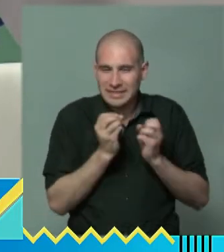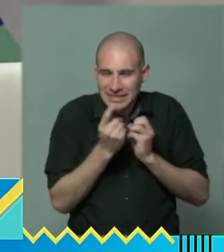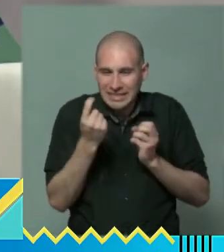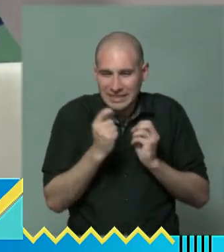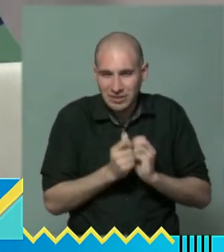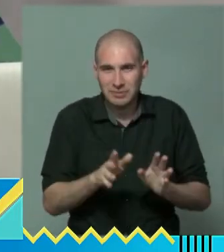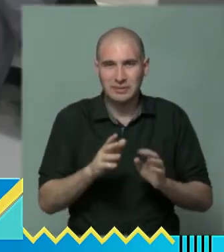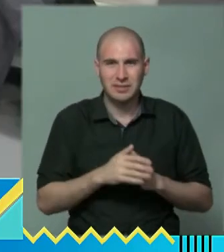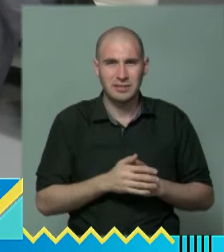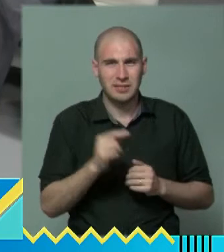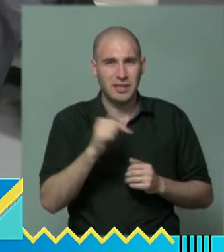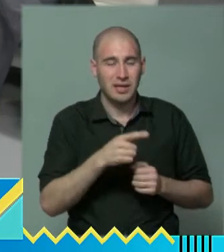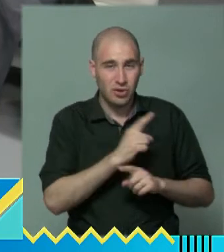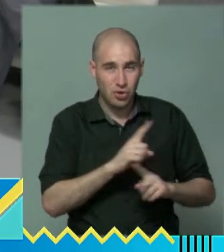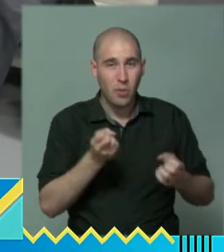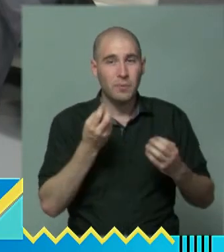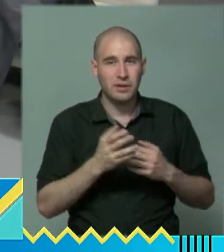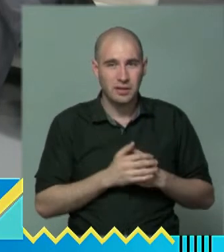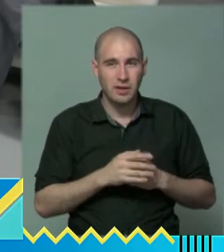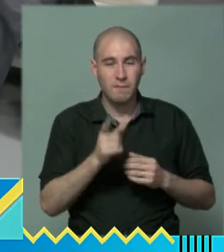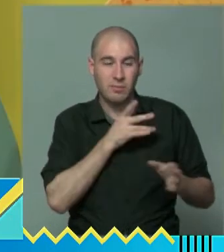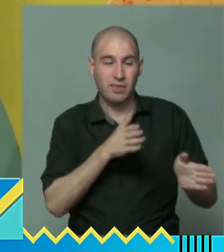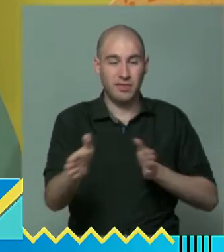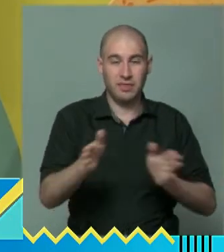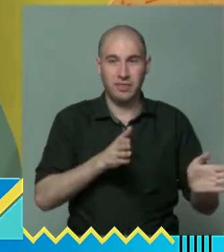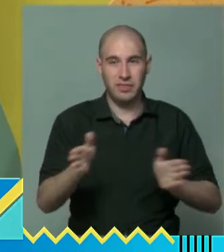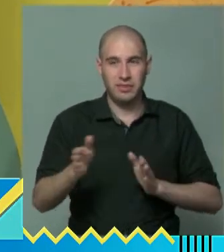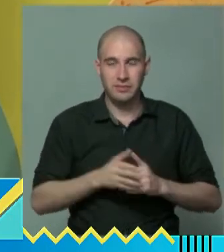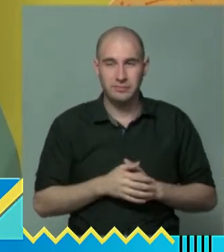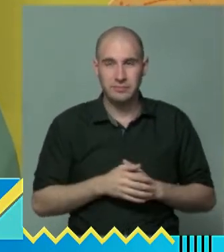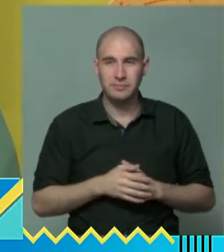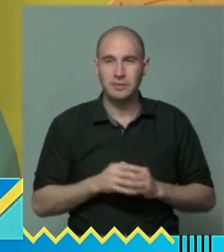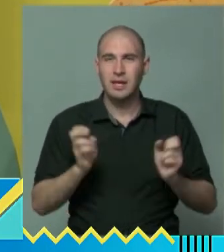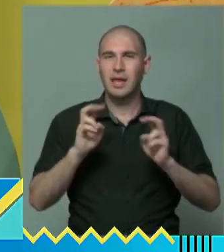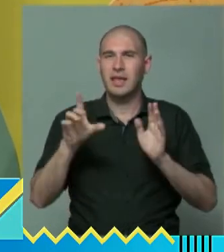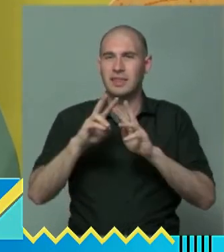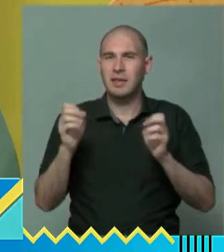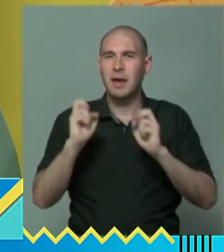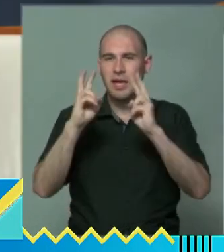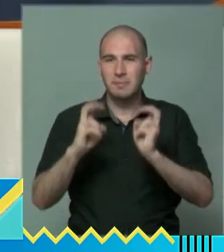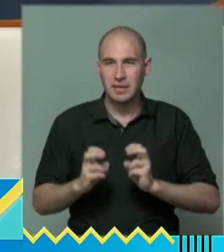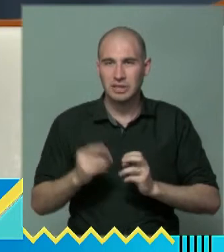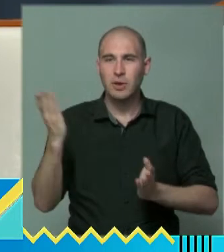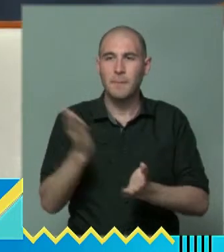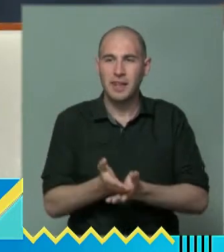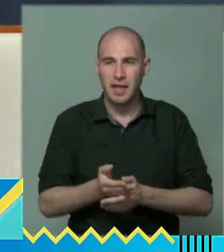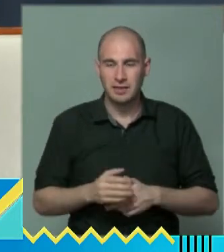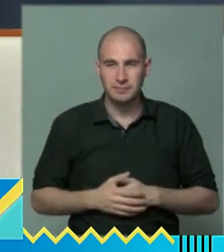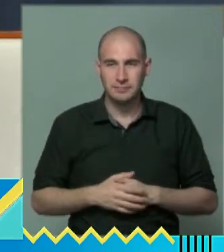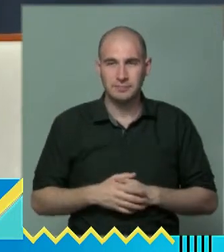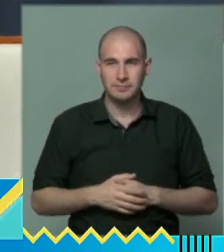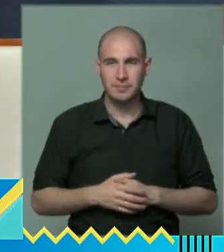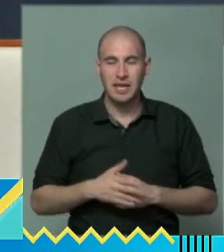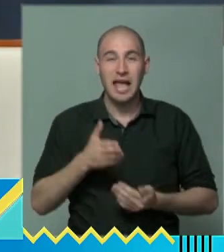ley. Discúlpame, no debería, porque van por caminos distintos. Yo creo que es un tema de investigación penal.